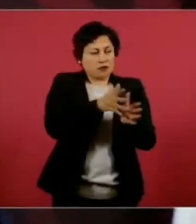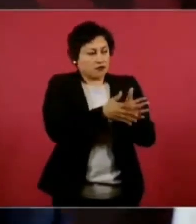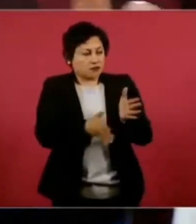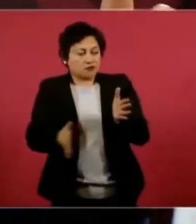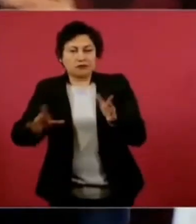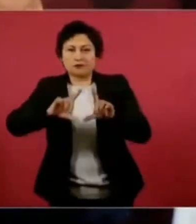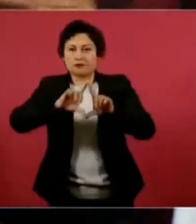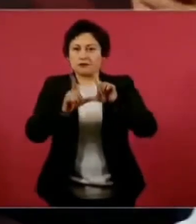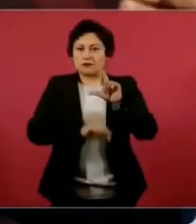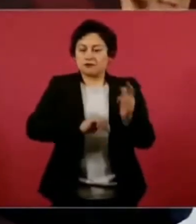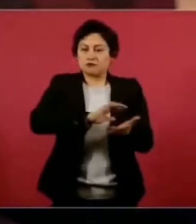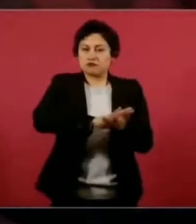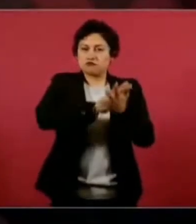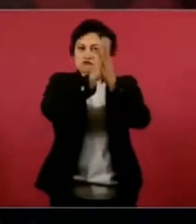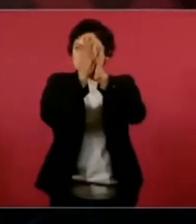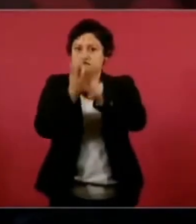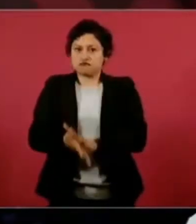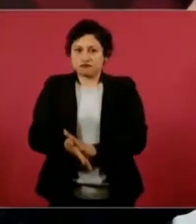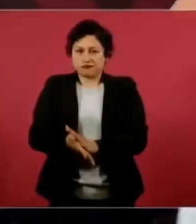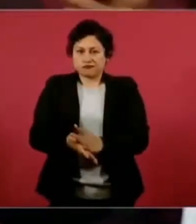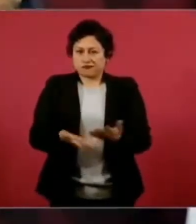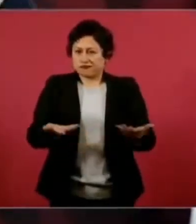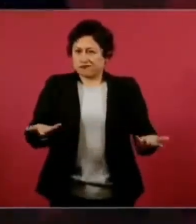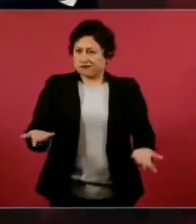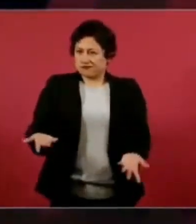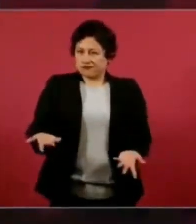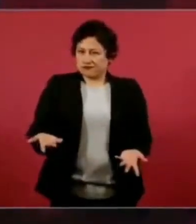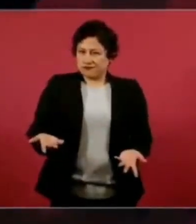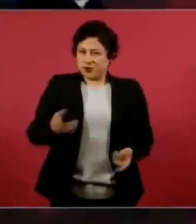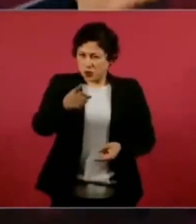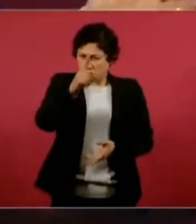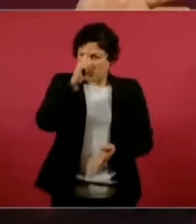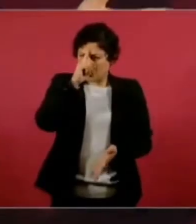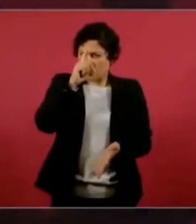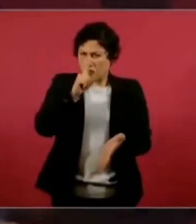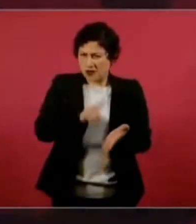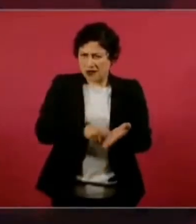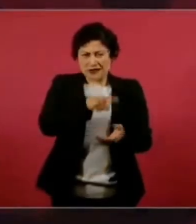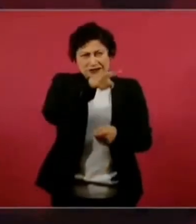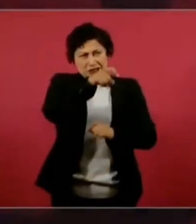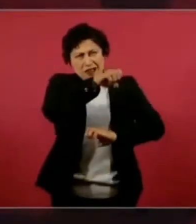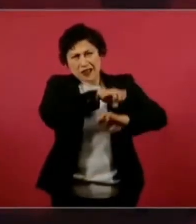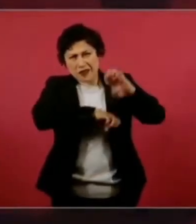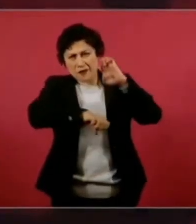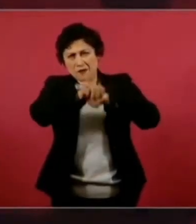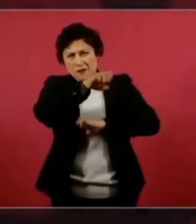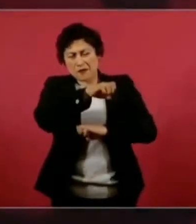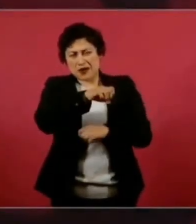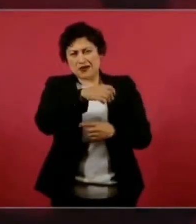¿Ustedes creen que íbamos a poder hacer con las empresas echadas a perder,